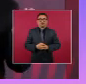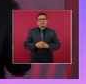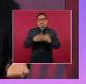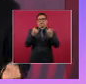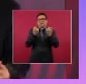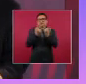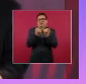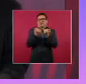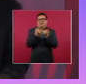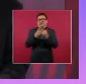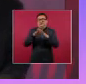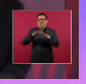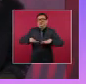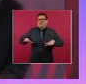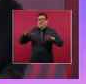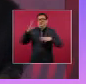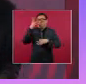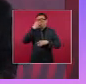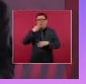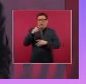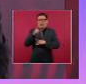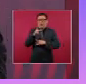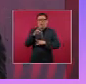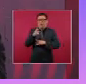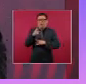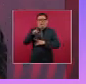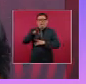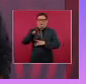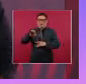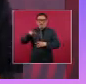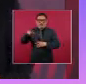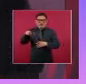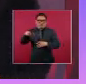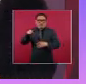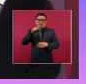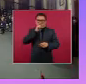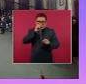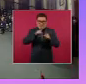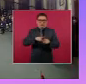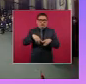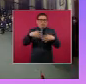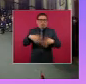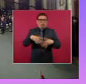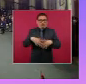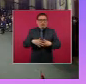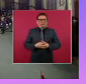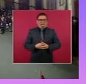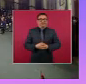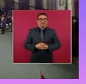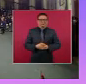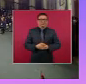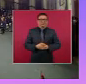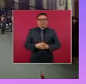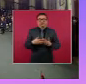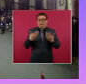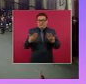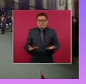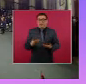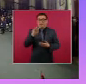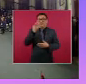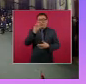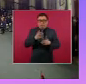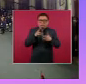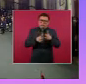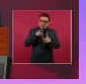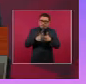lo místico de Palenque, pues también es algo excepcional. Entonces, para eso es